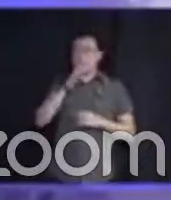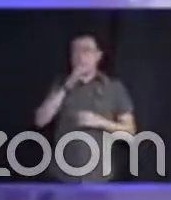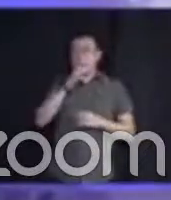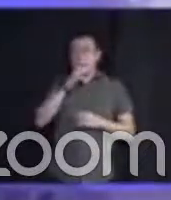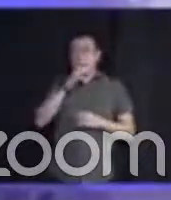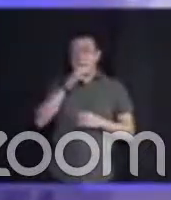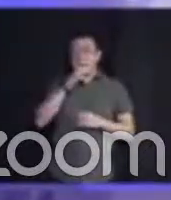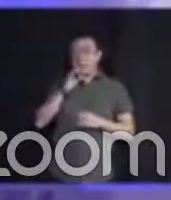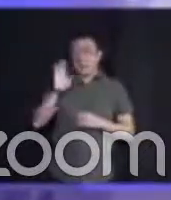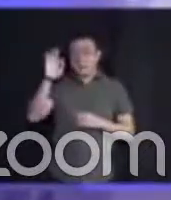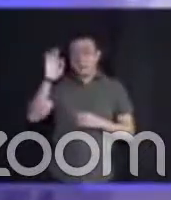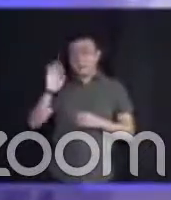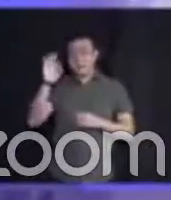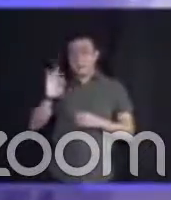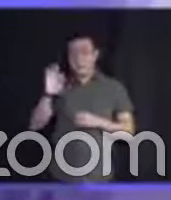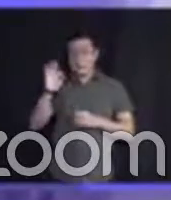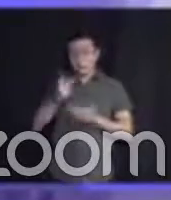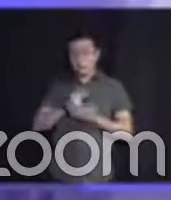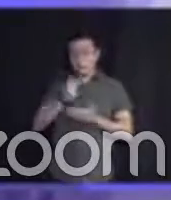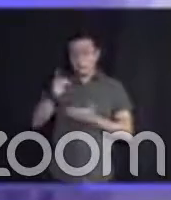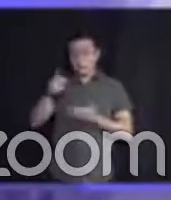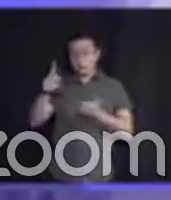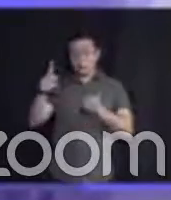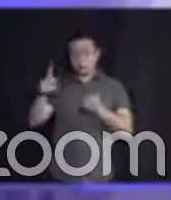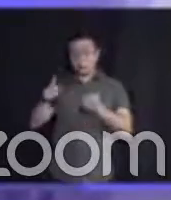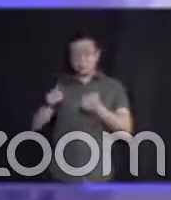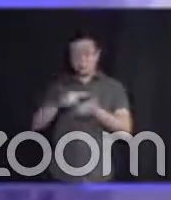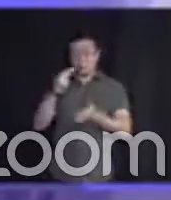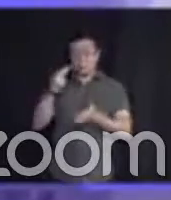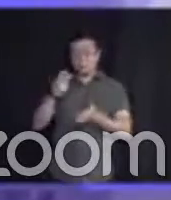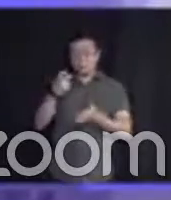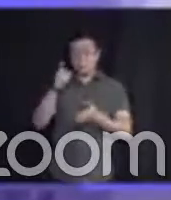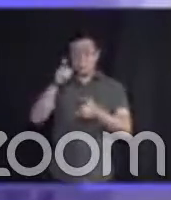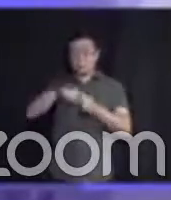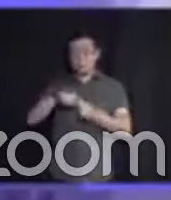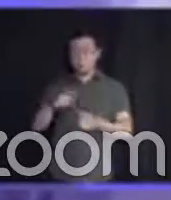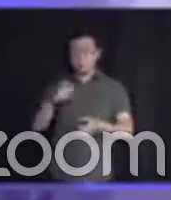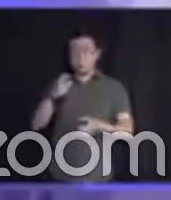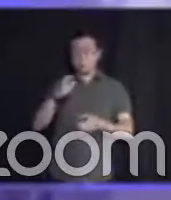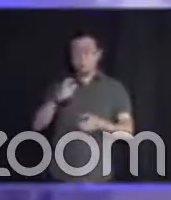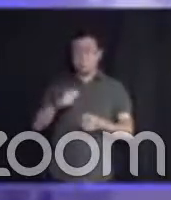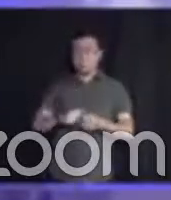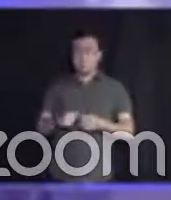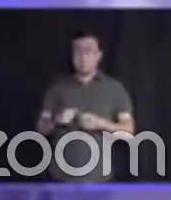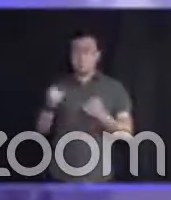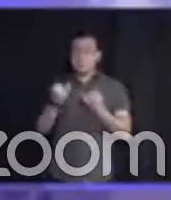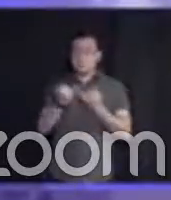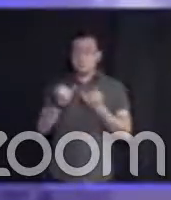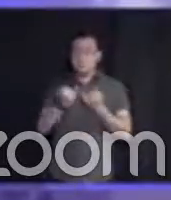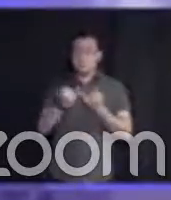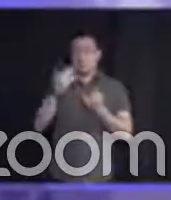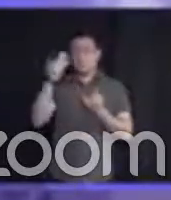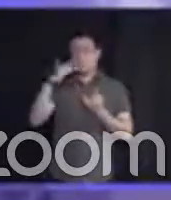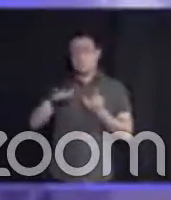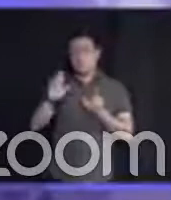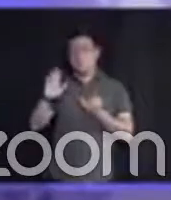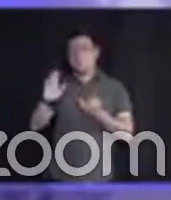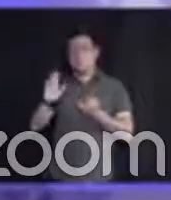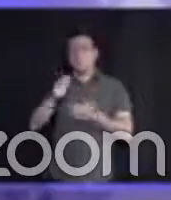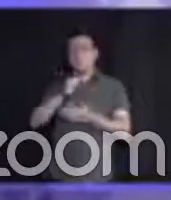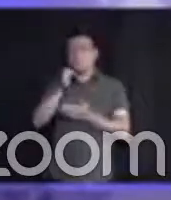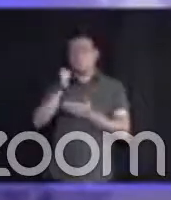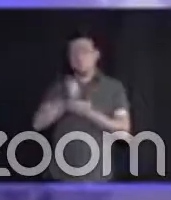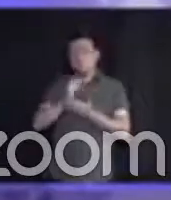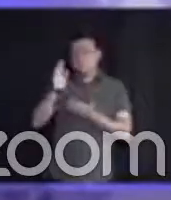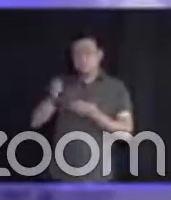la cena de calificados que la vamos a seguir haciendo muy especial cada vez. Obviamente la calificación